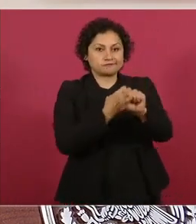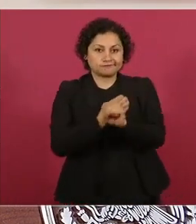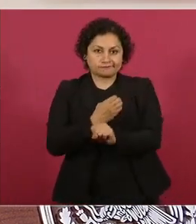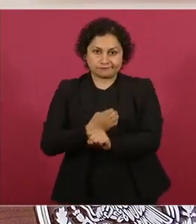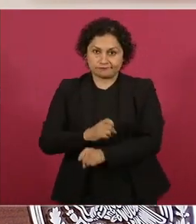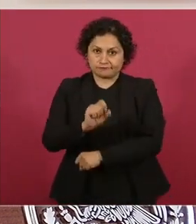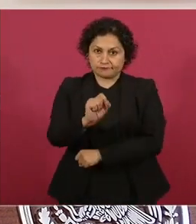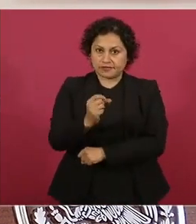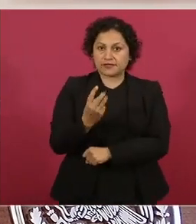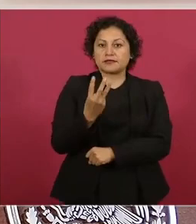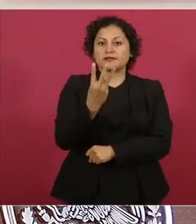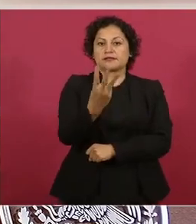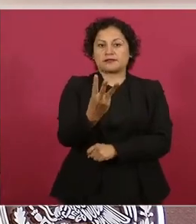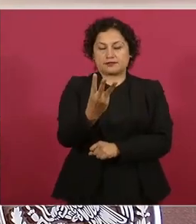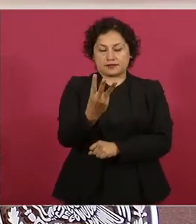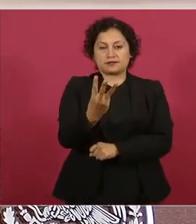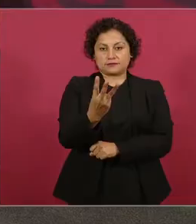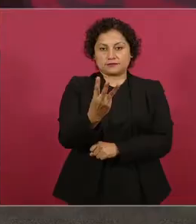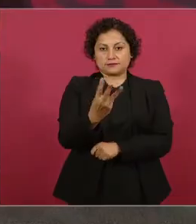que han